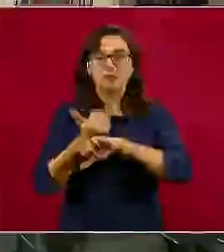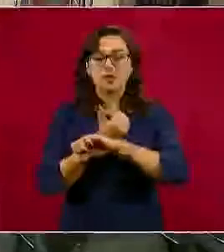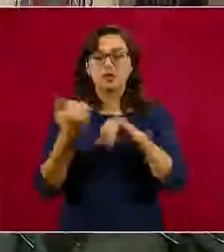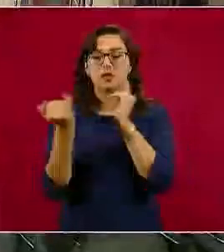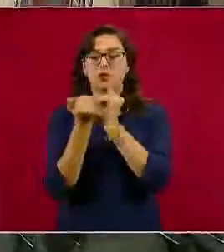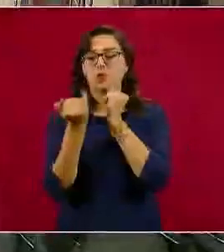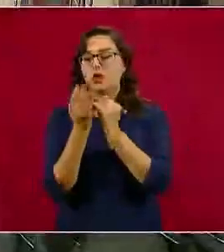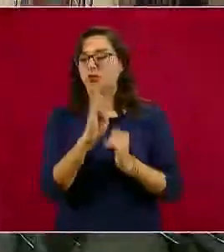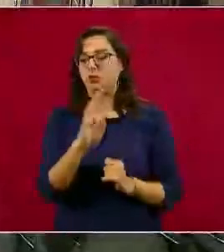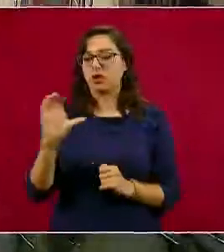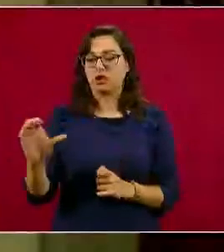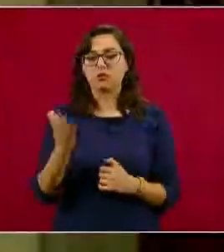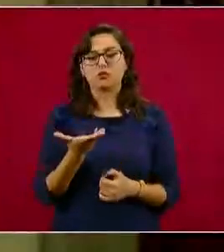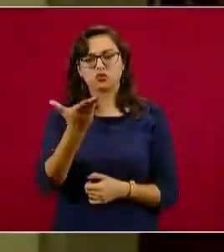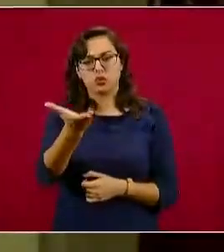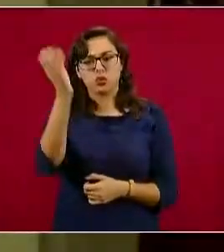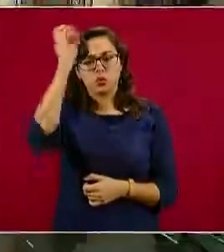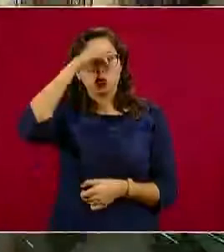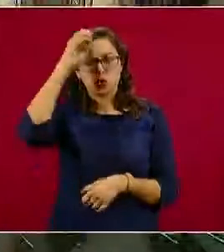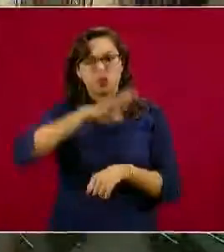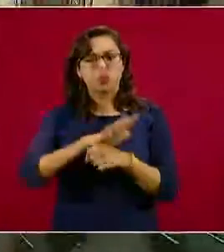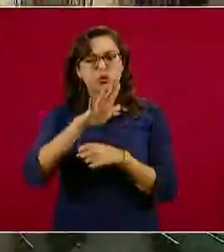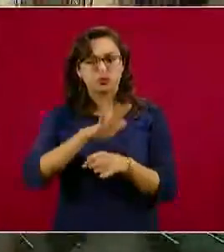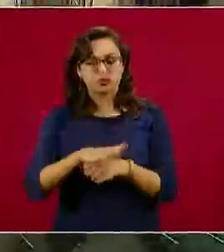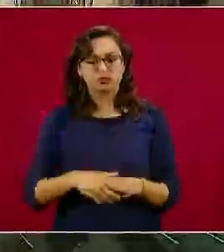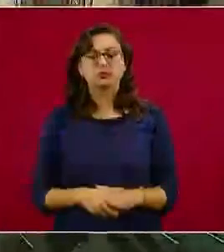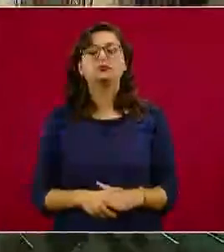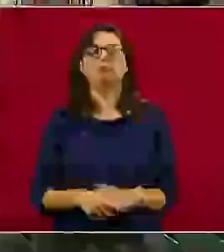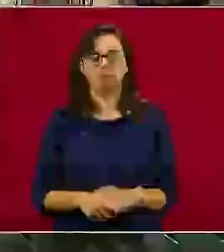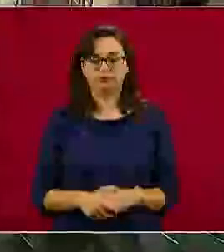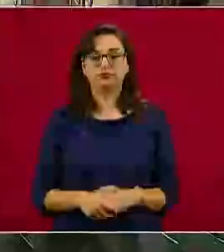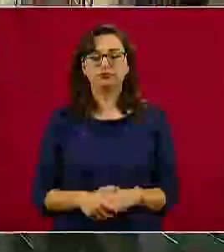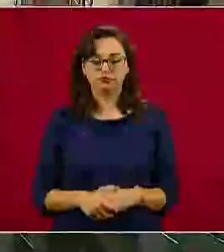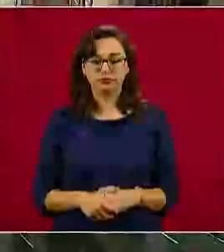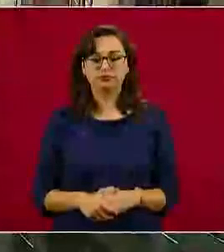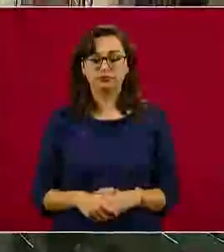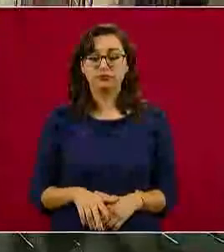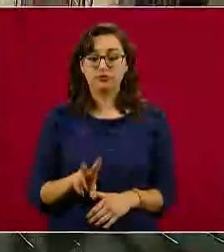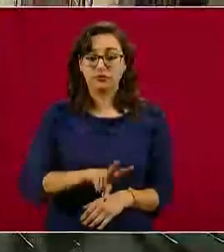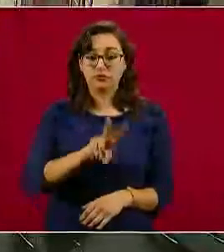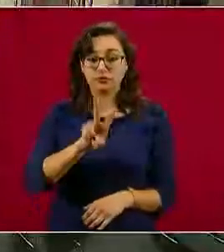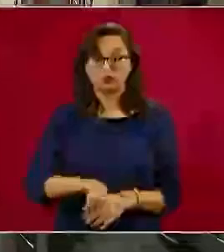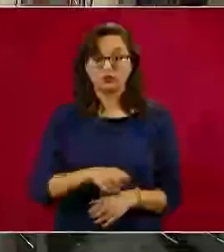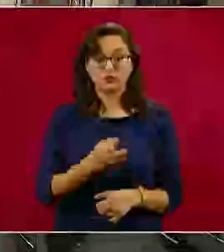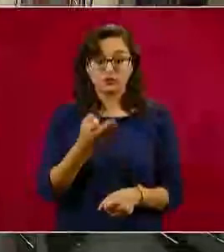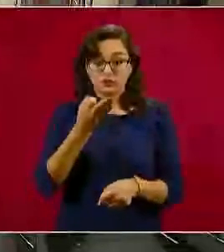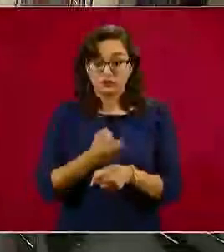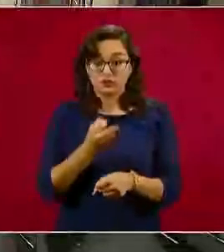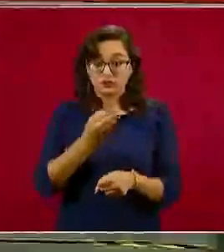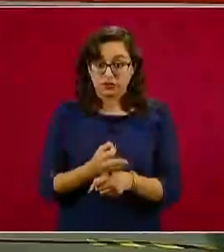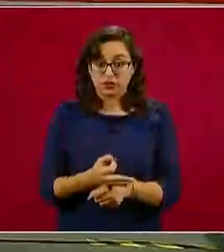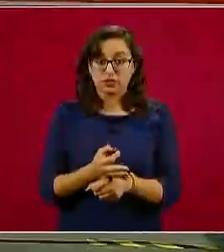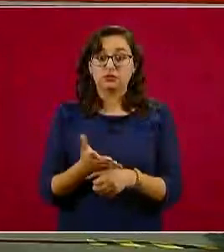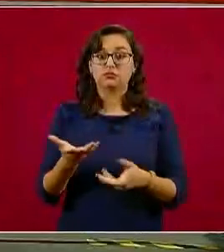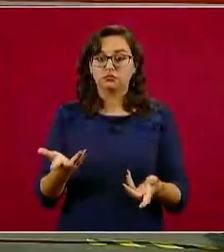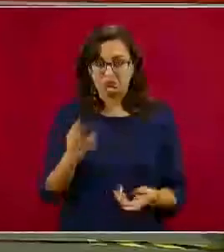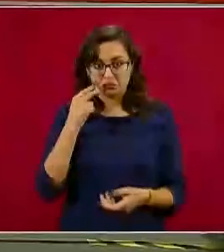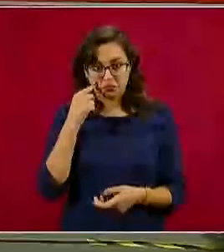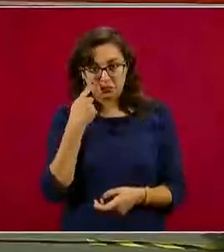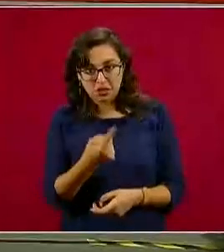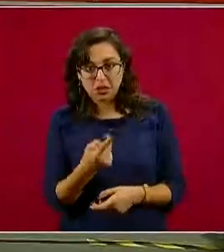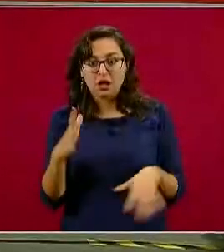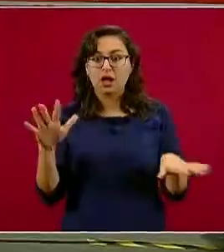California. ¿Cuál es la visión que tienen? Muchas gracias. Efectivamente, en este momento que tenemos precisamente este cambio en la tendencia o